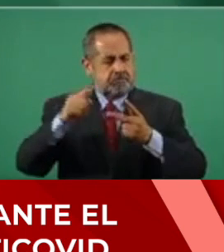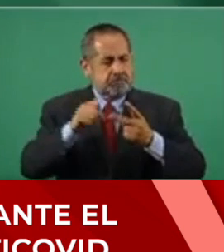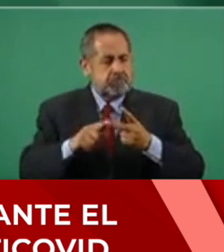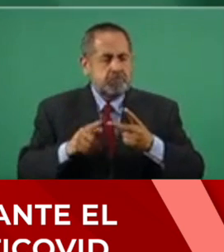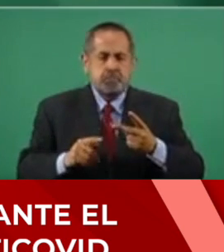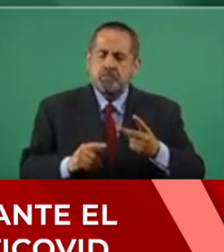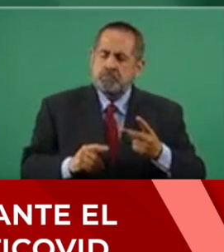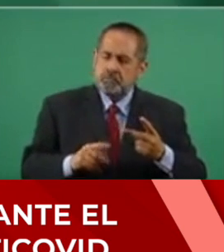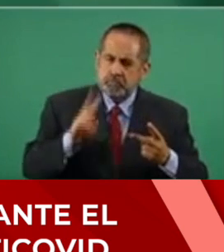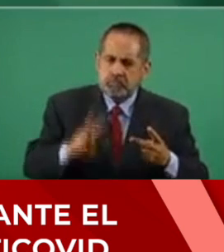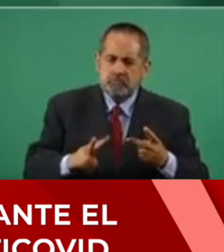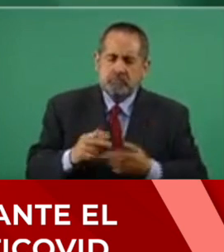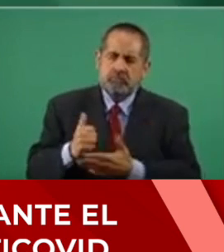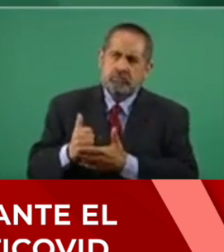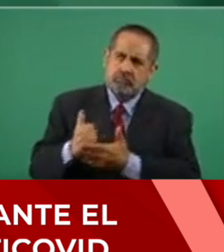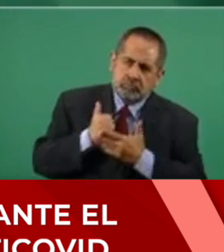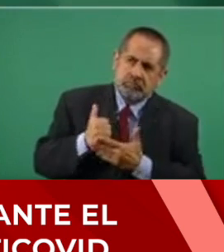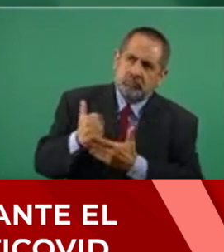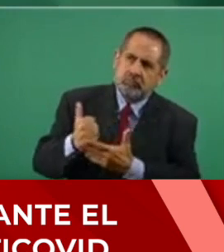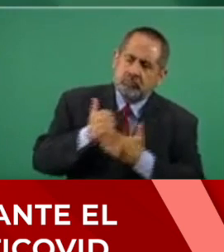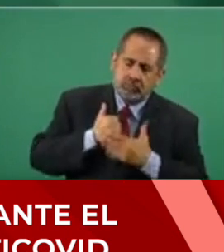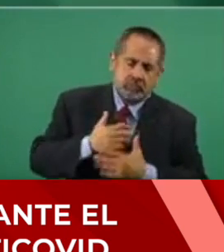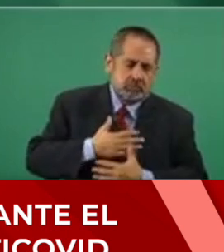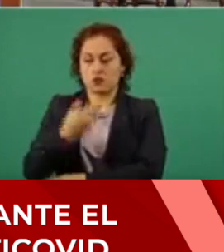nos están ayudando